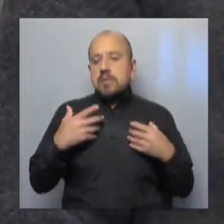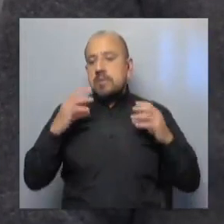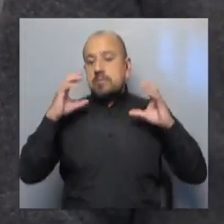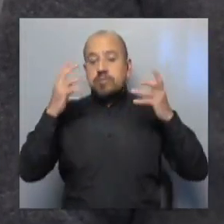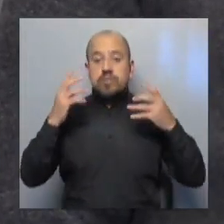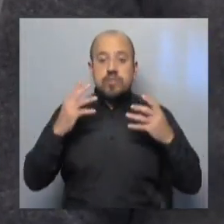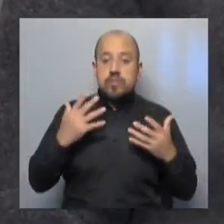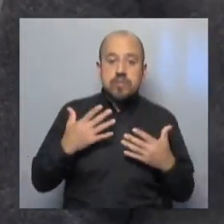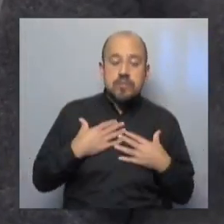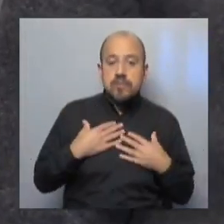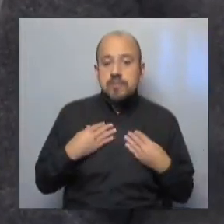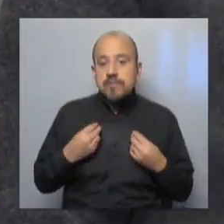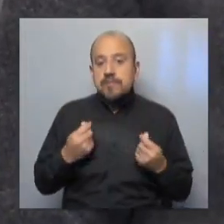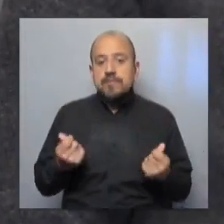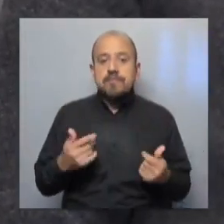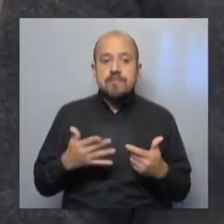adrenalina